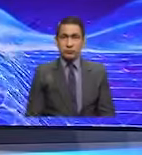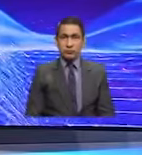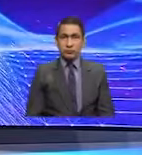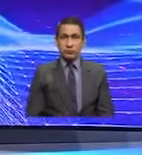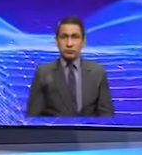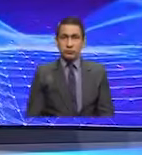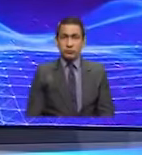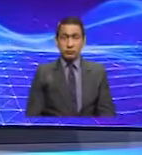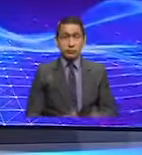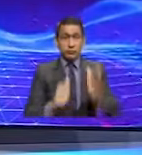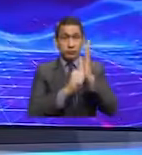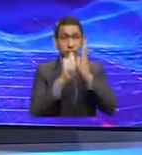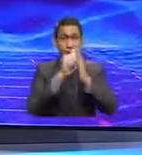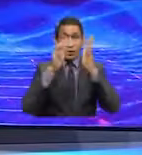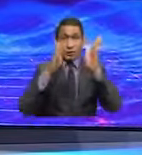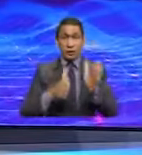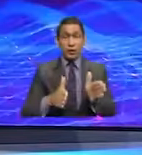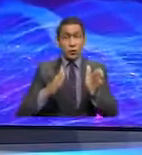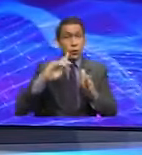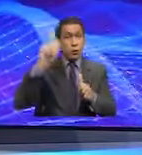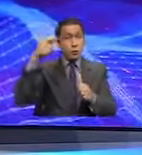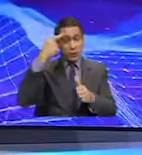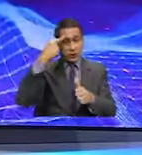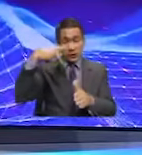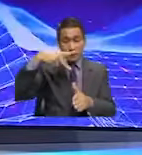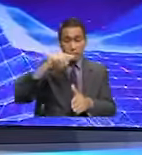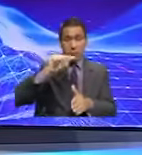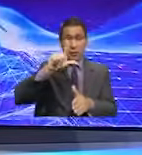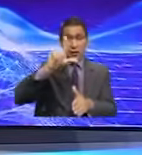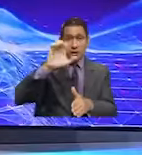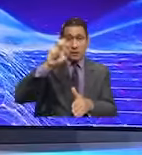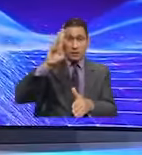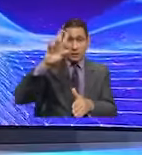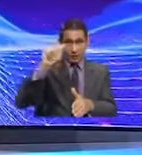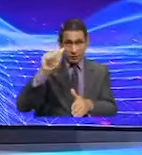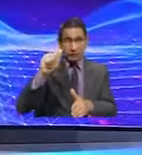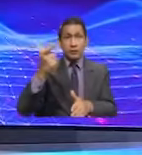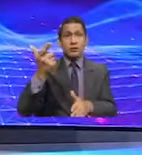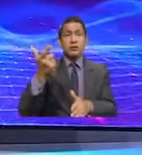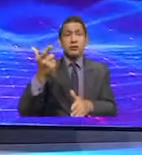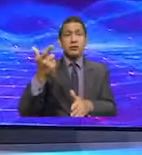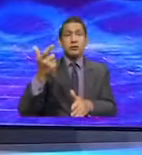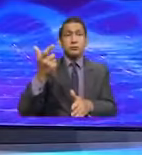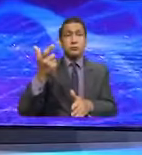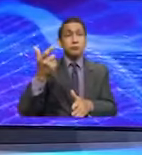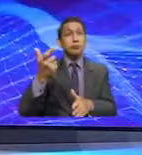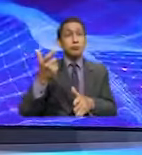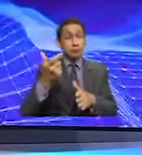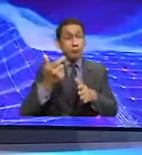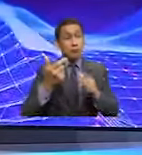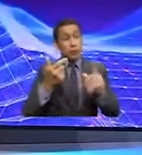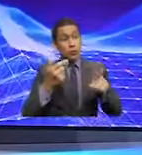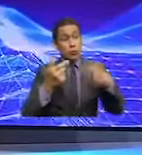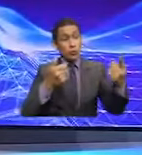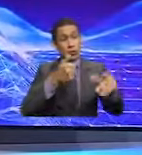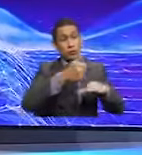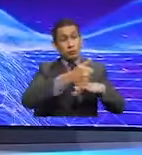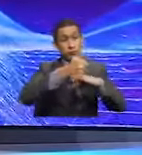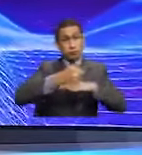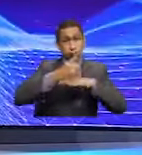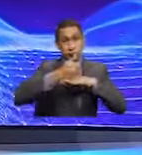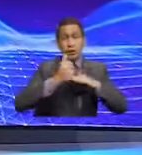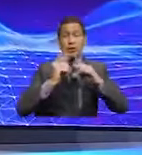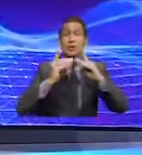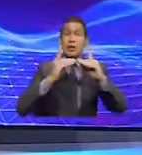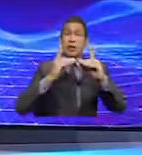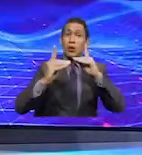Y la ministra de Gobierno, Mónica Palencia, y el ministro de Educación, Daniel Calderón, participaron en un conversatorio sobre la cultura de la